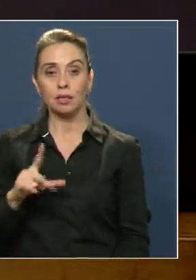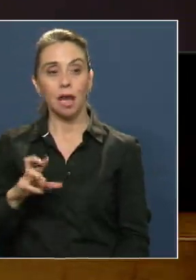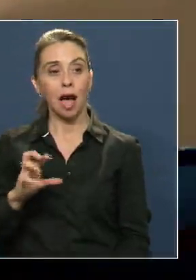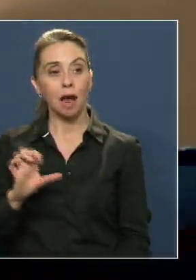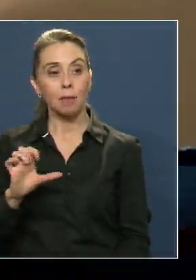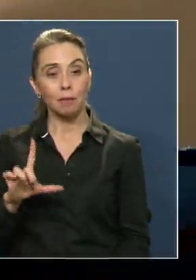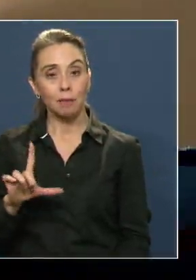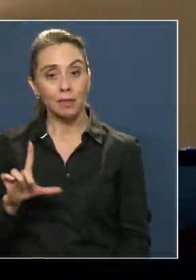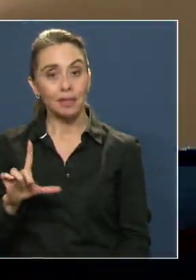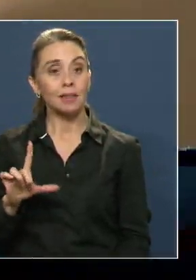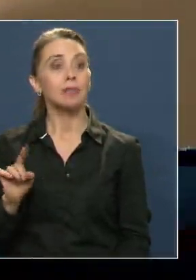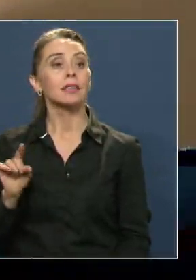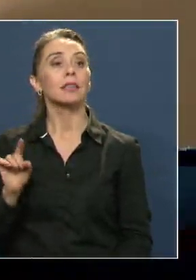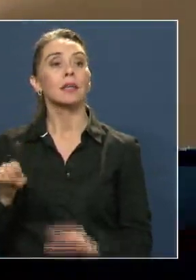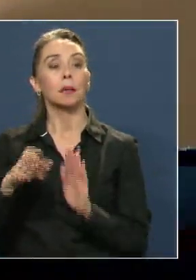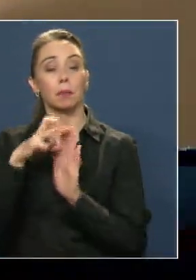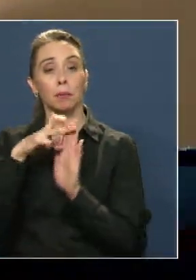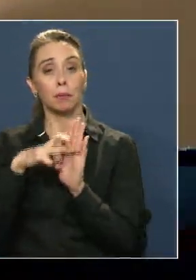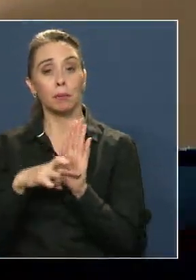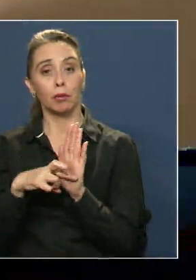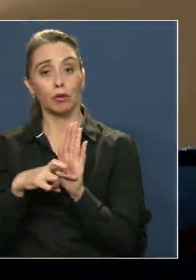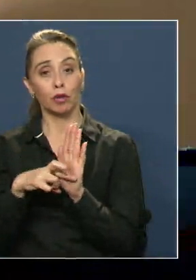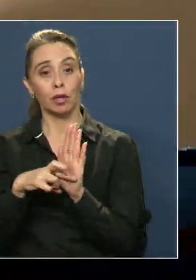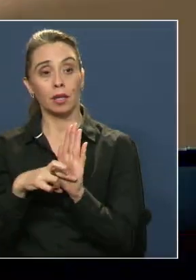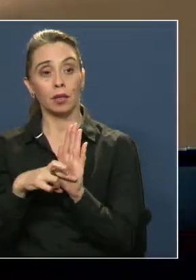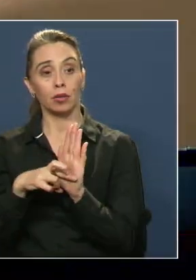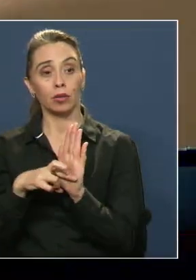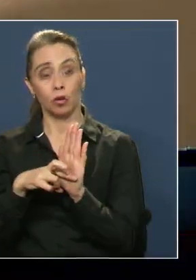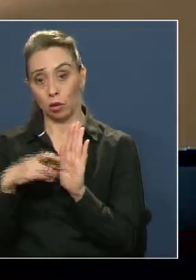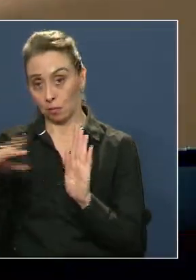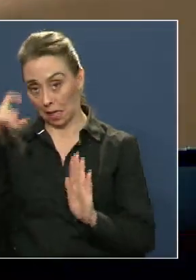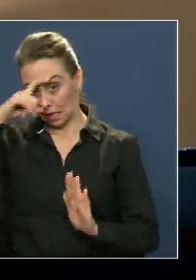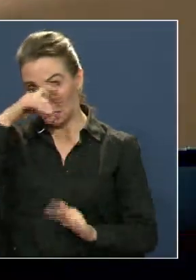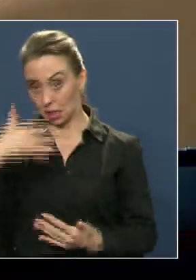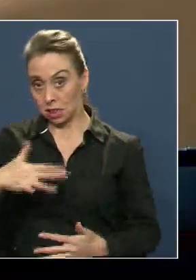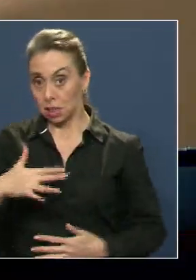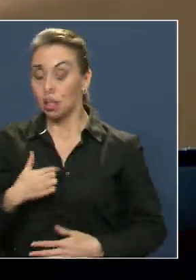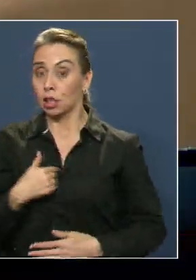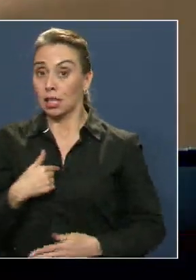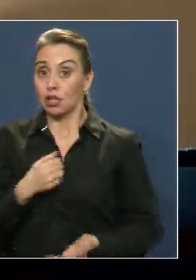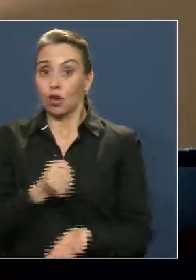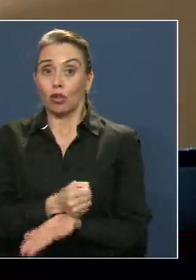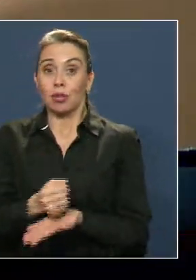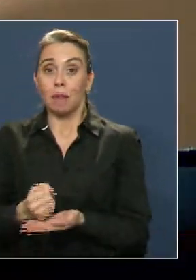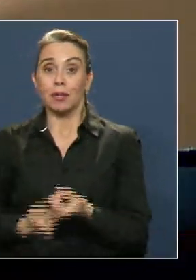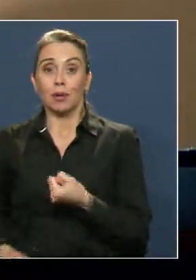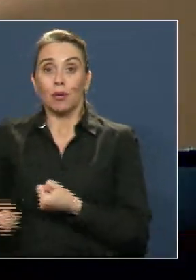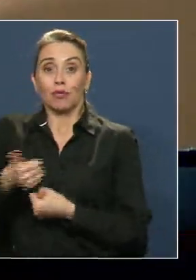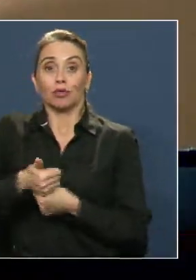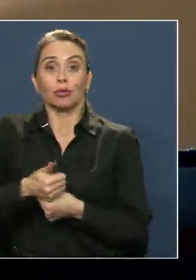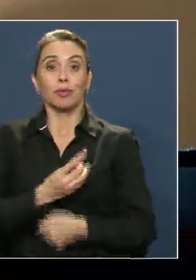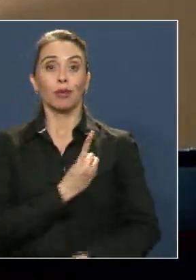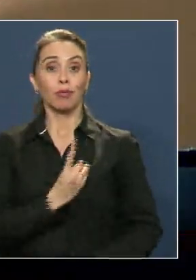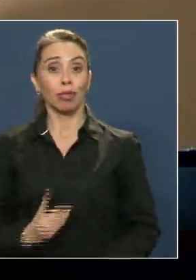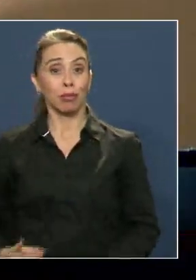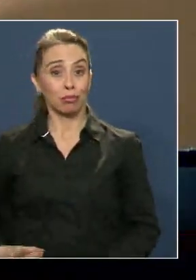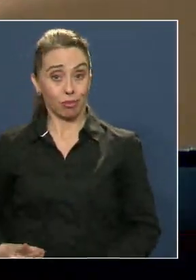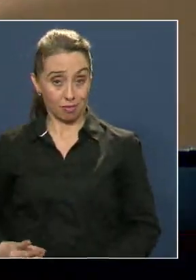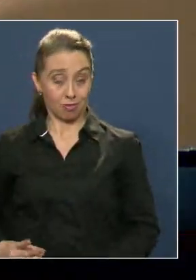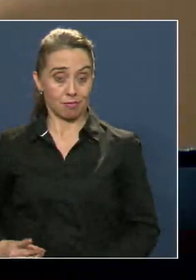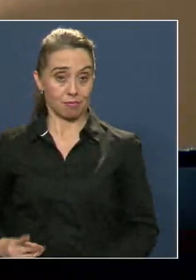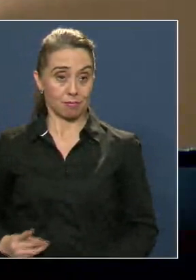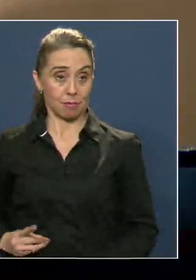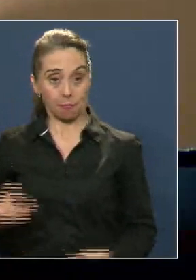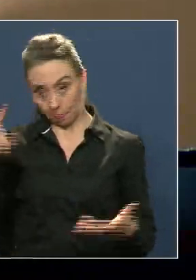los proyectos al menos más complejo, más duro que me ha tocado tramitar a mí desde que soy parlamentario? Y es porque